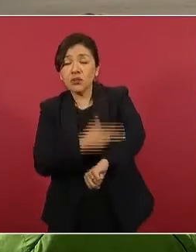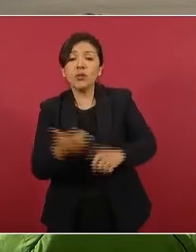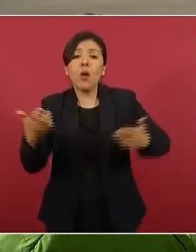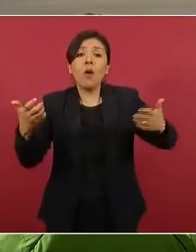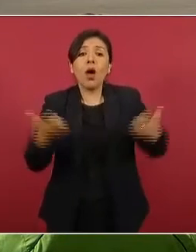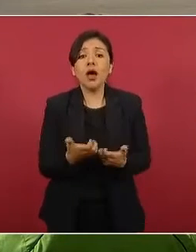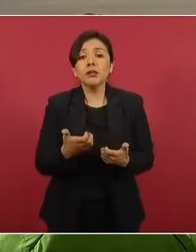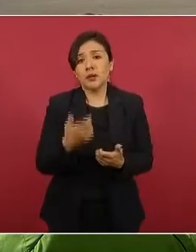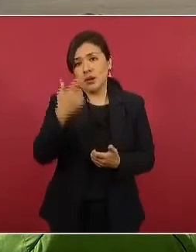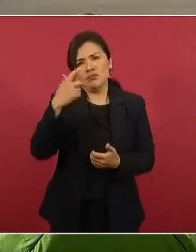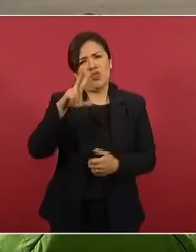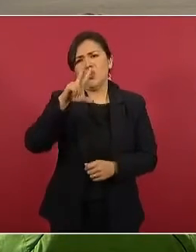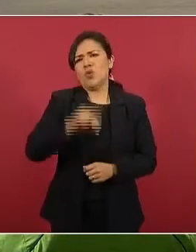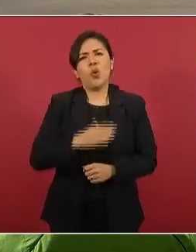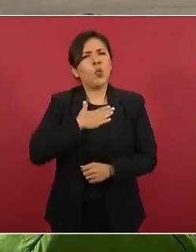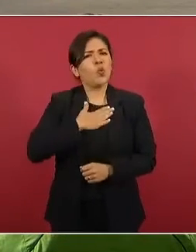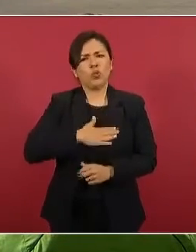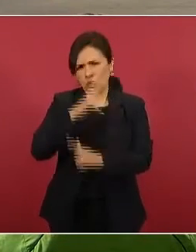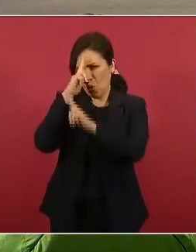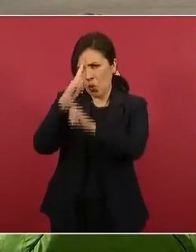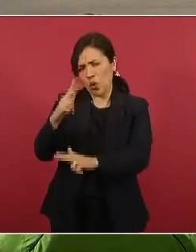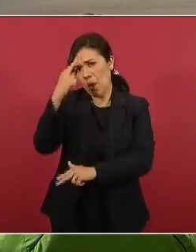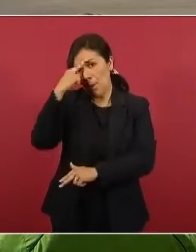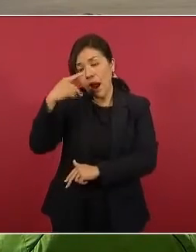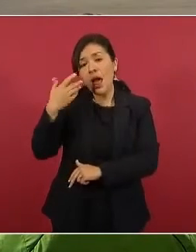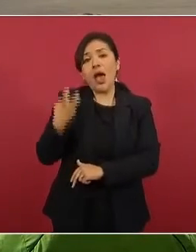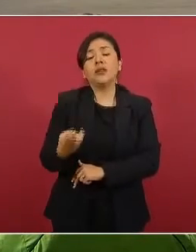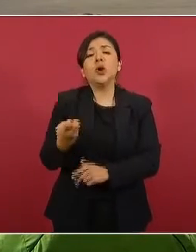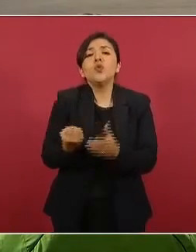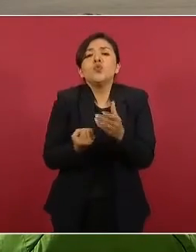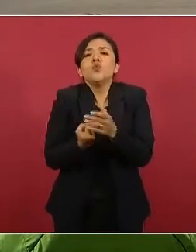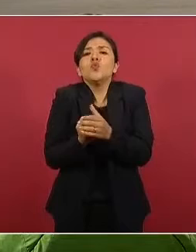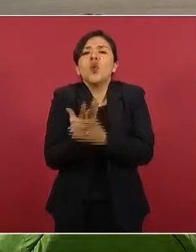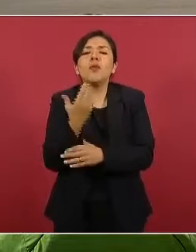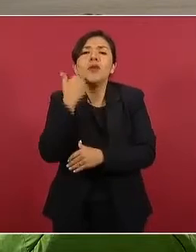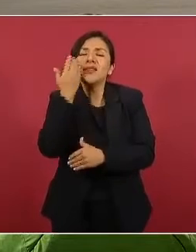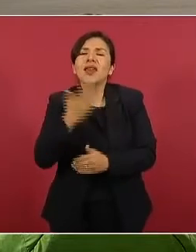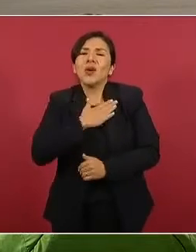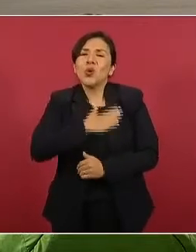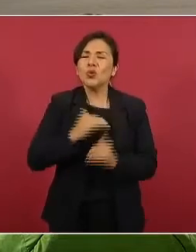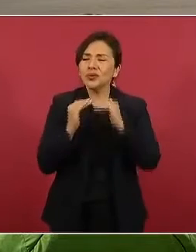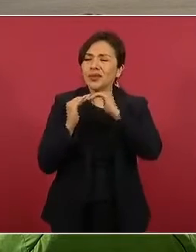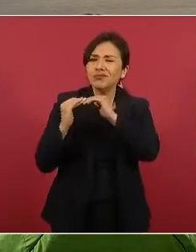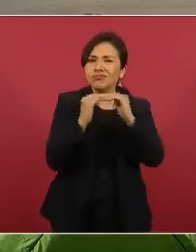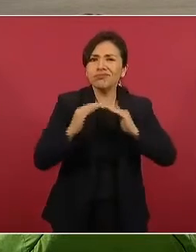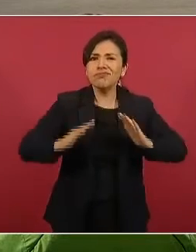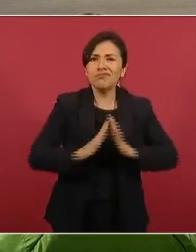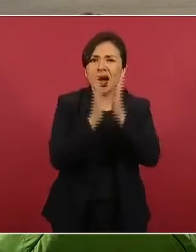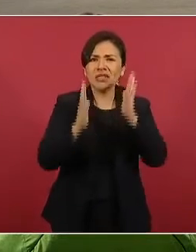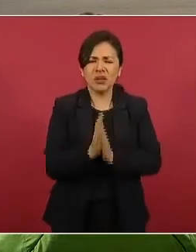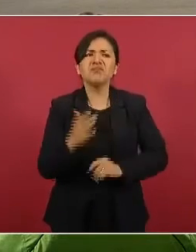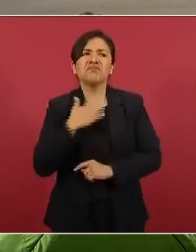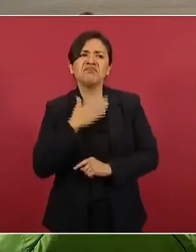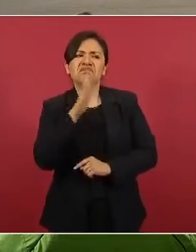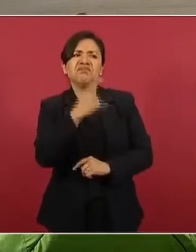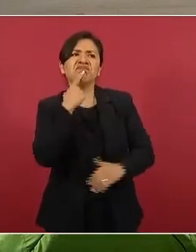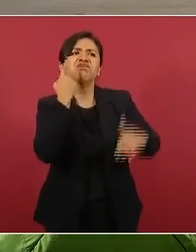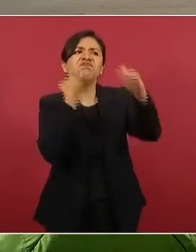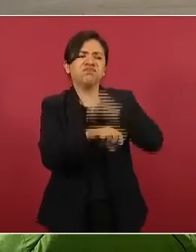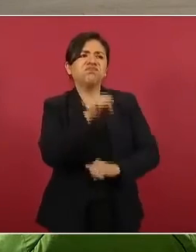procedimientos deshonrosos para nuestra incipiente democracia. Lo acuso de